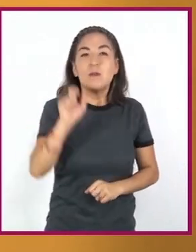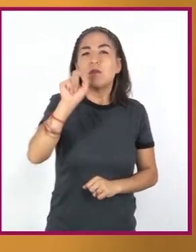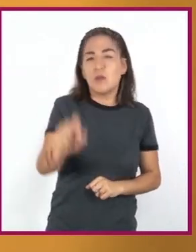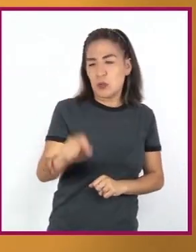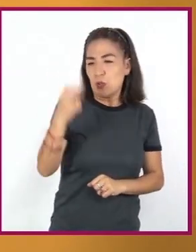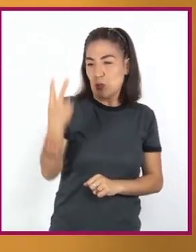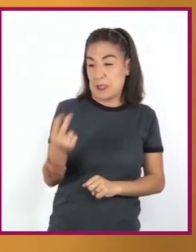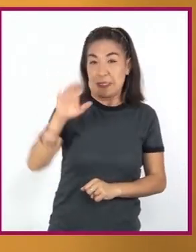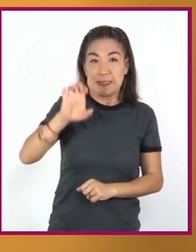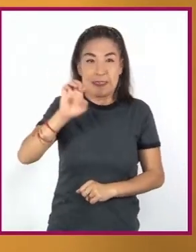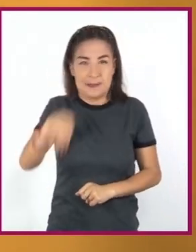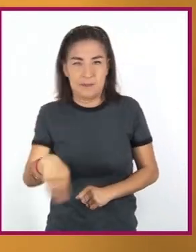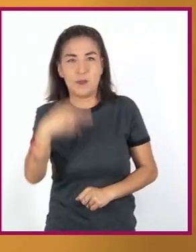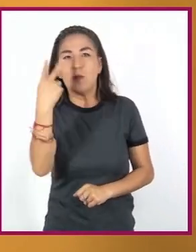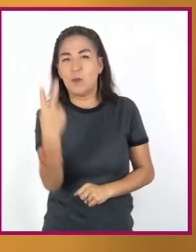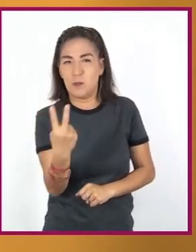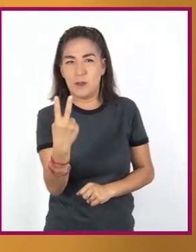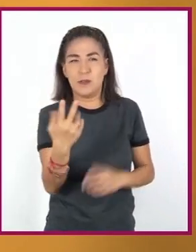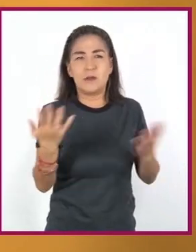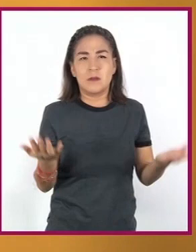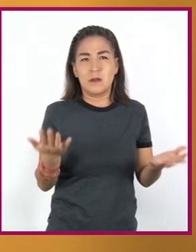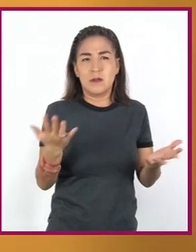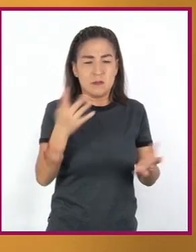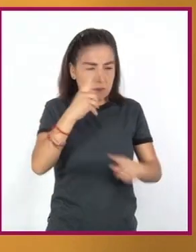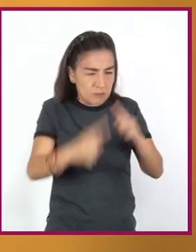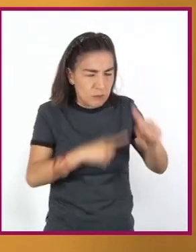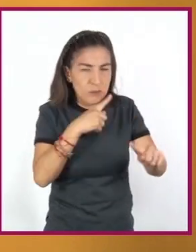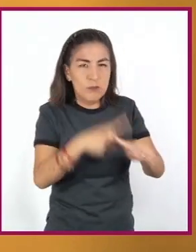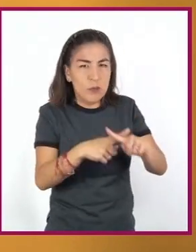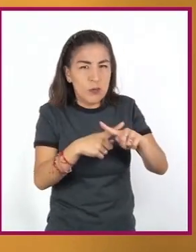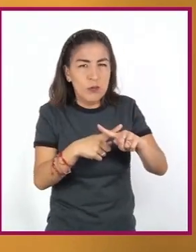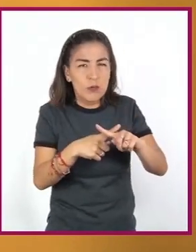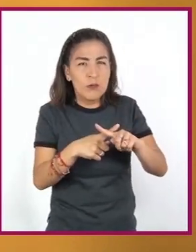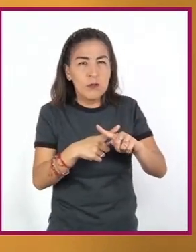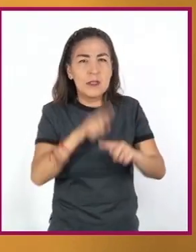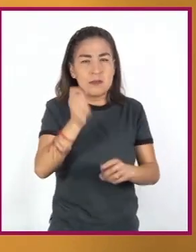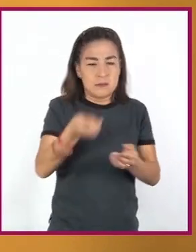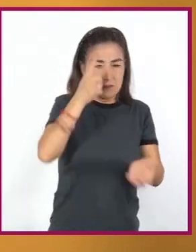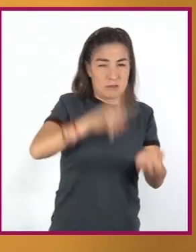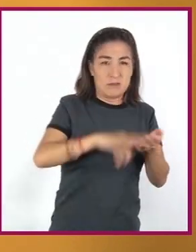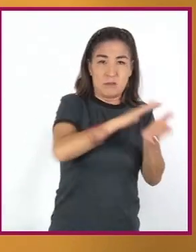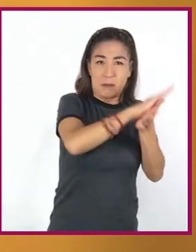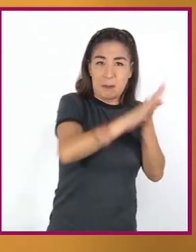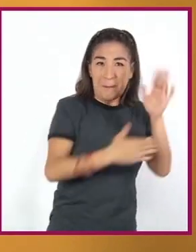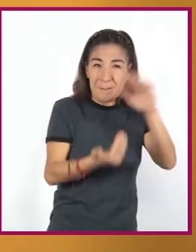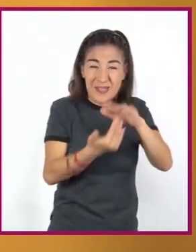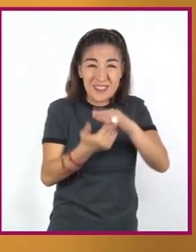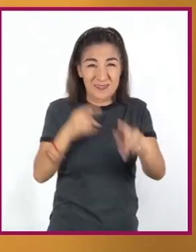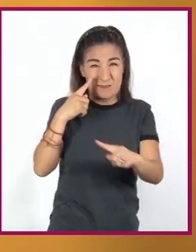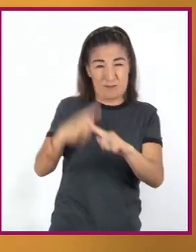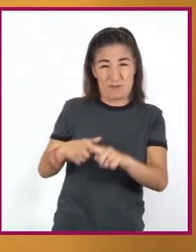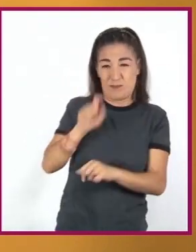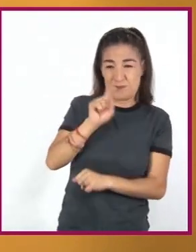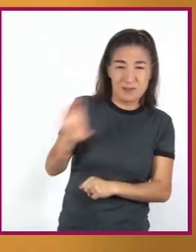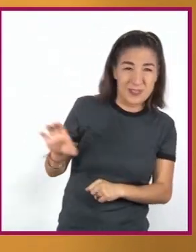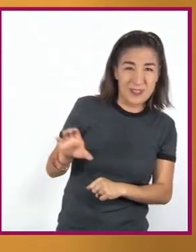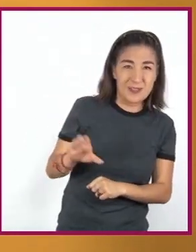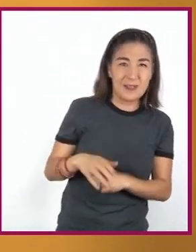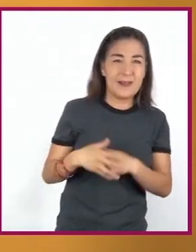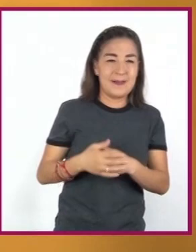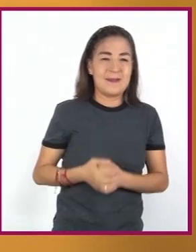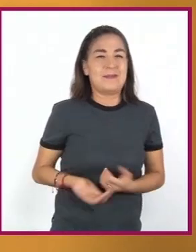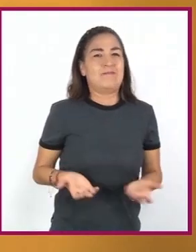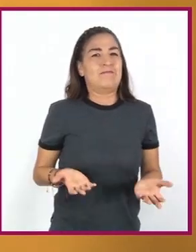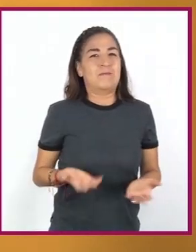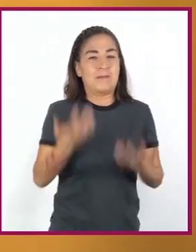1931.2 centímetros cuadrados, ¿multiplicaremos la superficie de una mesa por 100? Bueno, ya